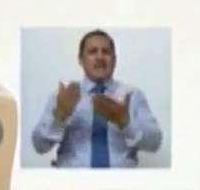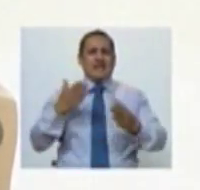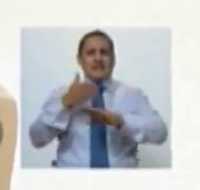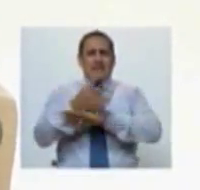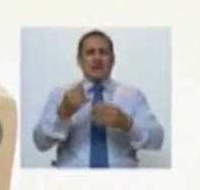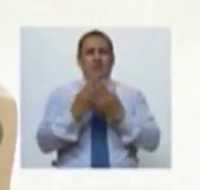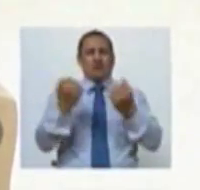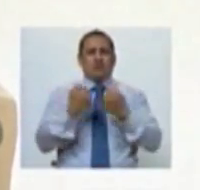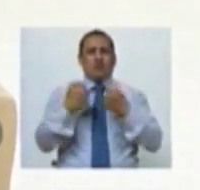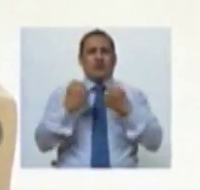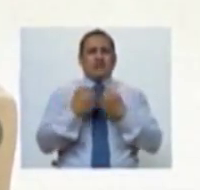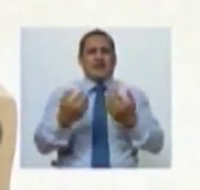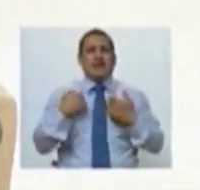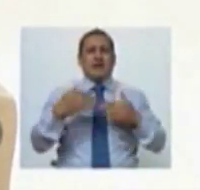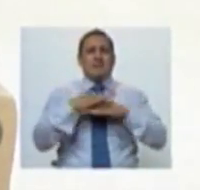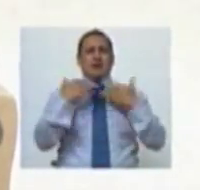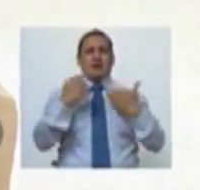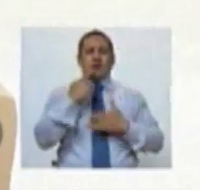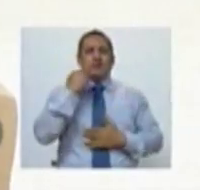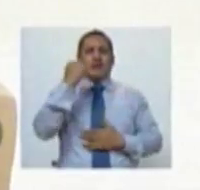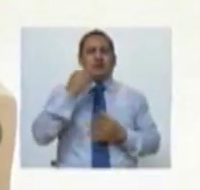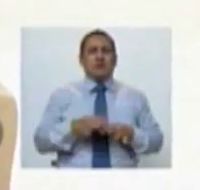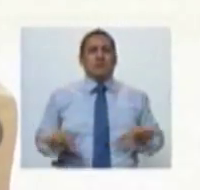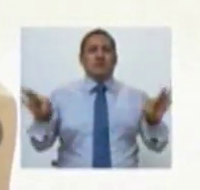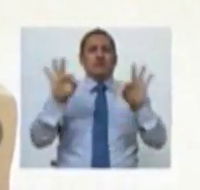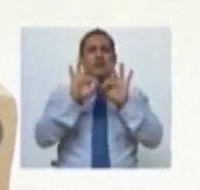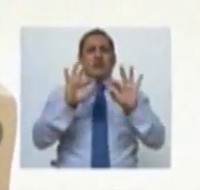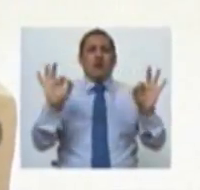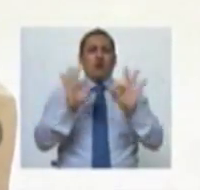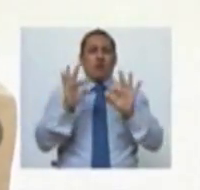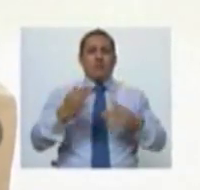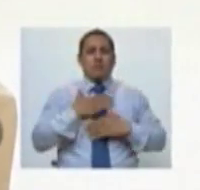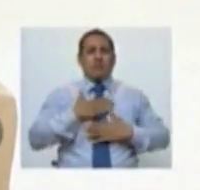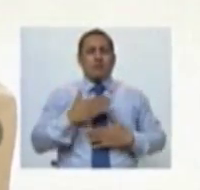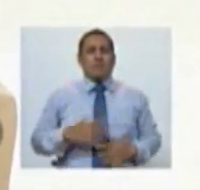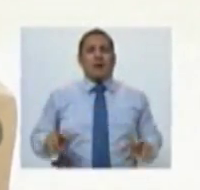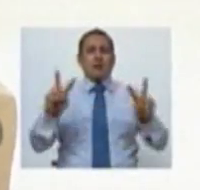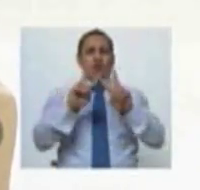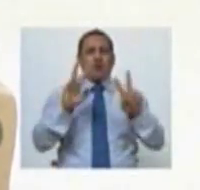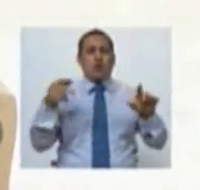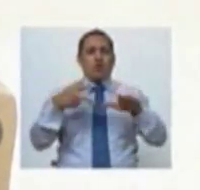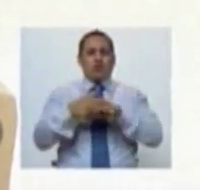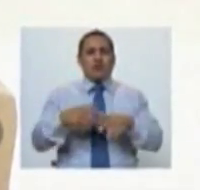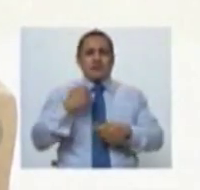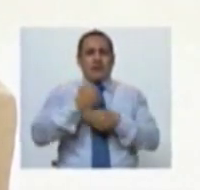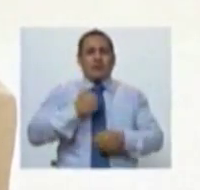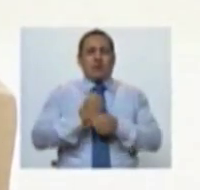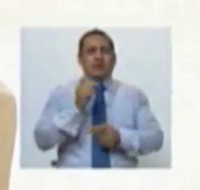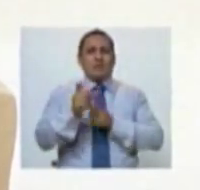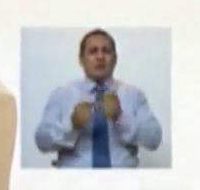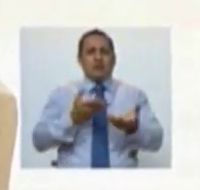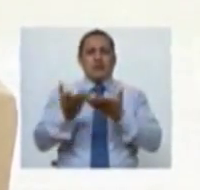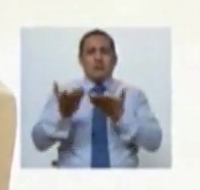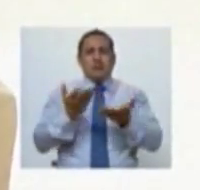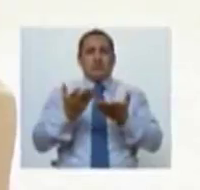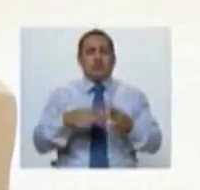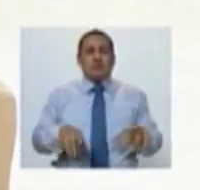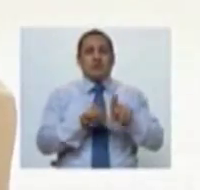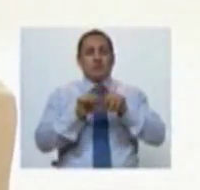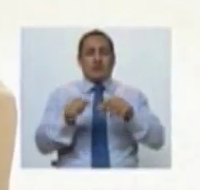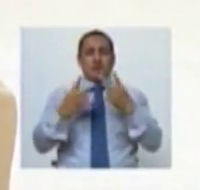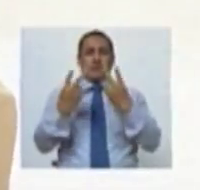actos de violencia que atenten contra derechos fundamentales, el patrimonio, o haber impedido el normal funcionamiento de los servicios públicos. Entonces, lo que